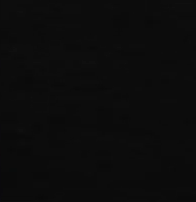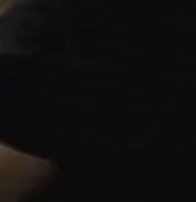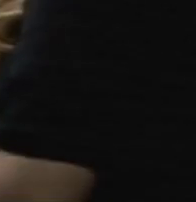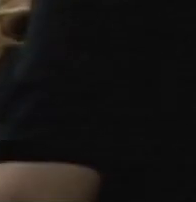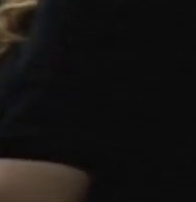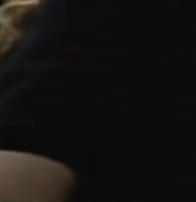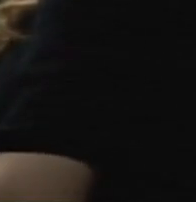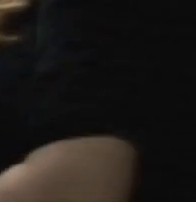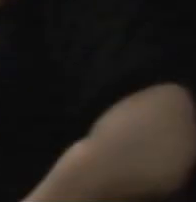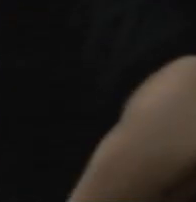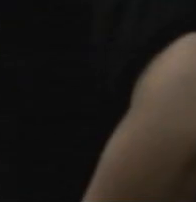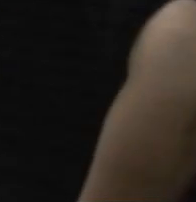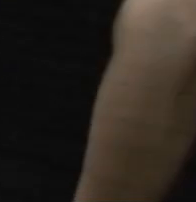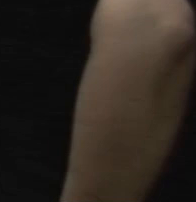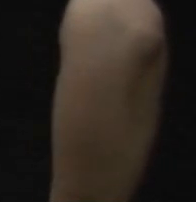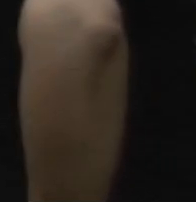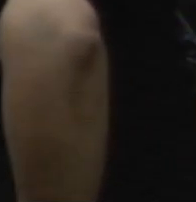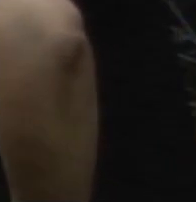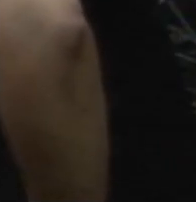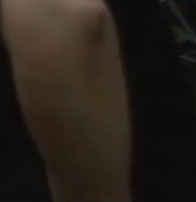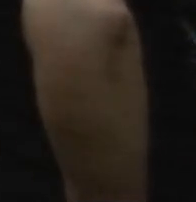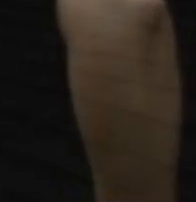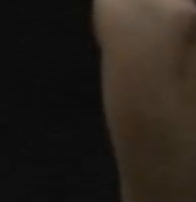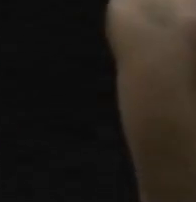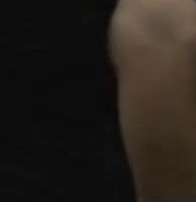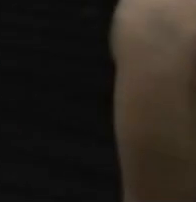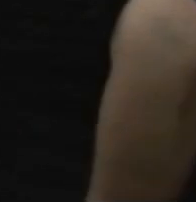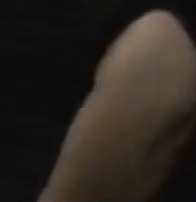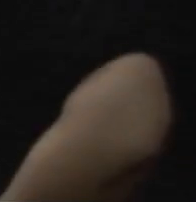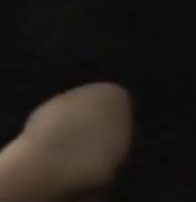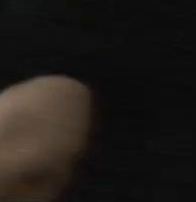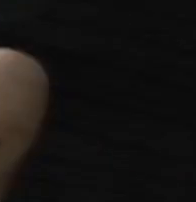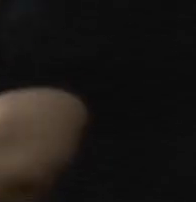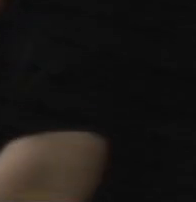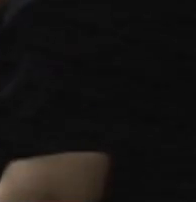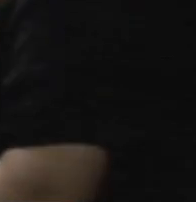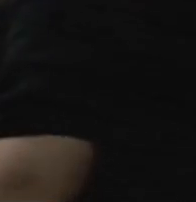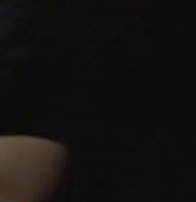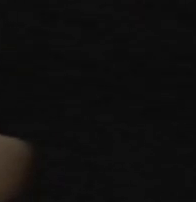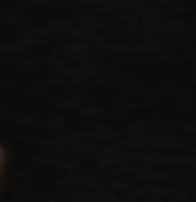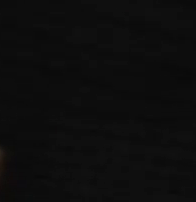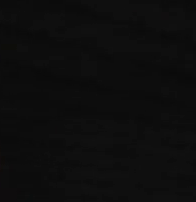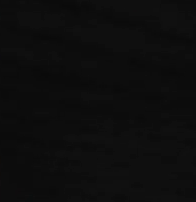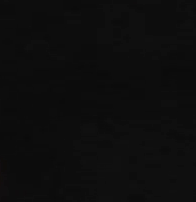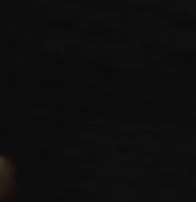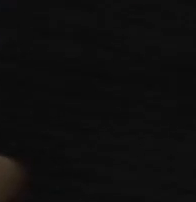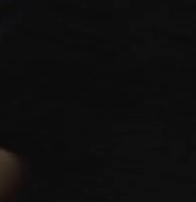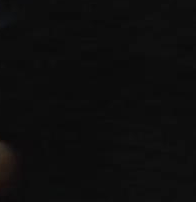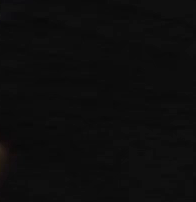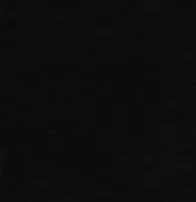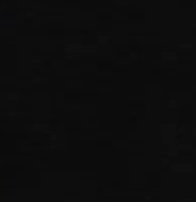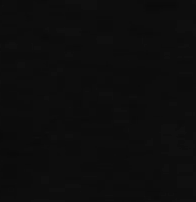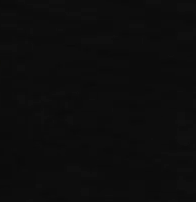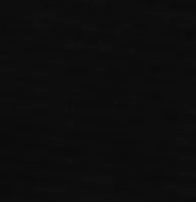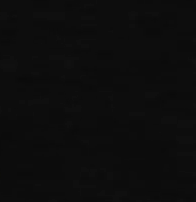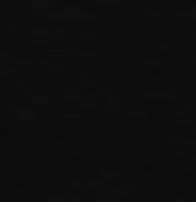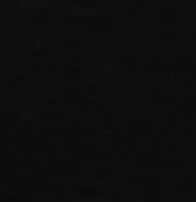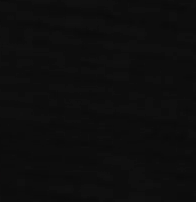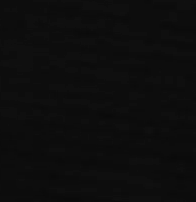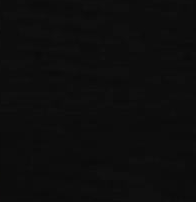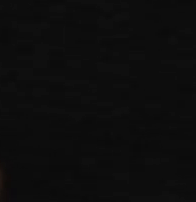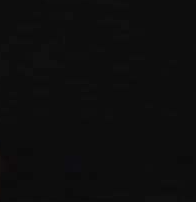que este virus, algo va a hacer Dios para que desaparezca o se calme, y la economía ya a partir del